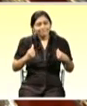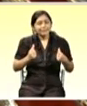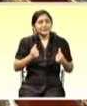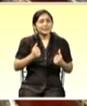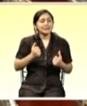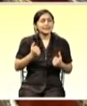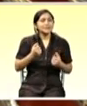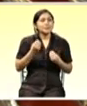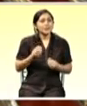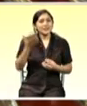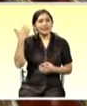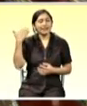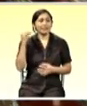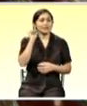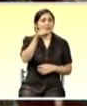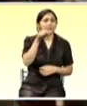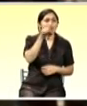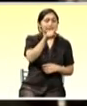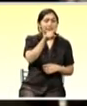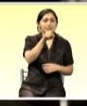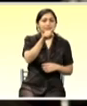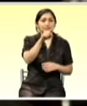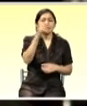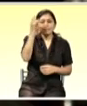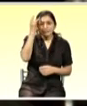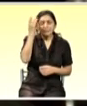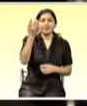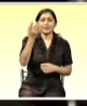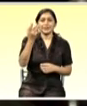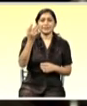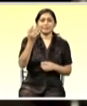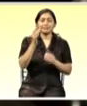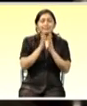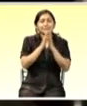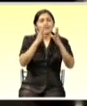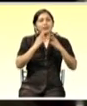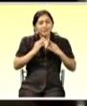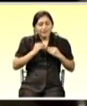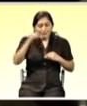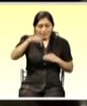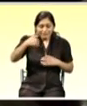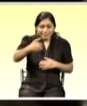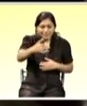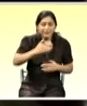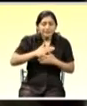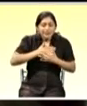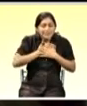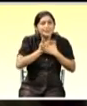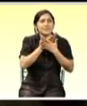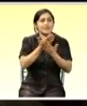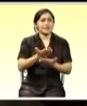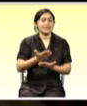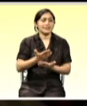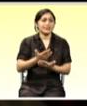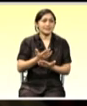despreciado. Perdóname y concédeme la gracia de amarte en adelante. Harto estoy ya